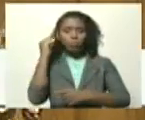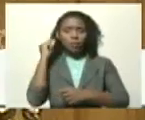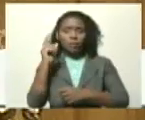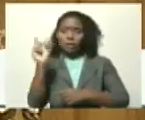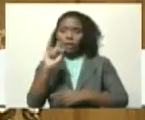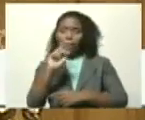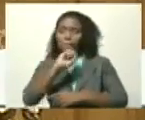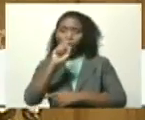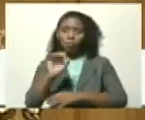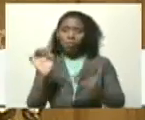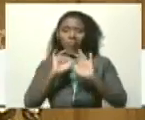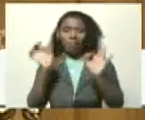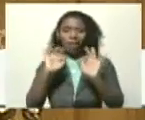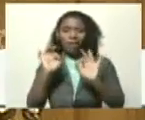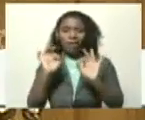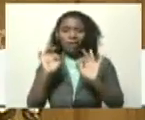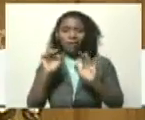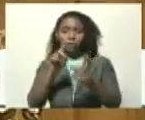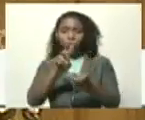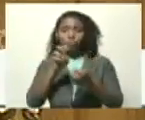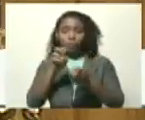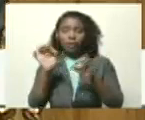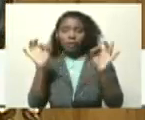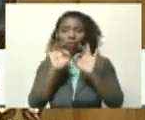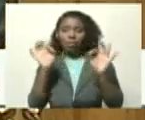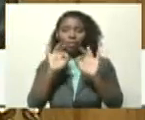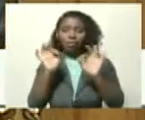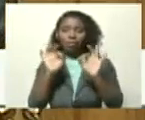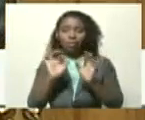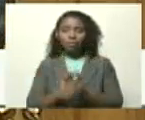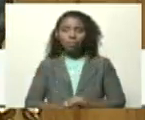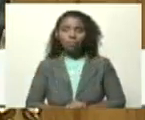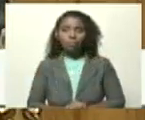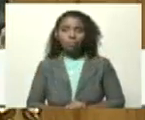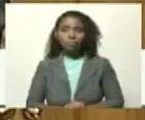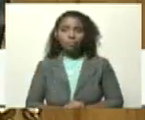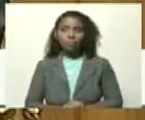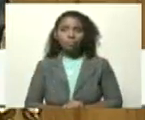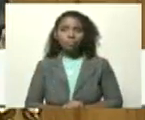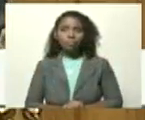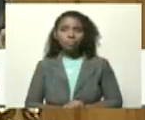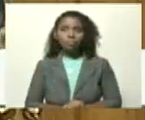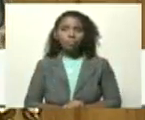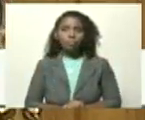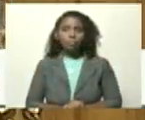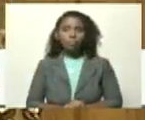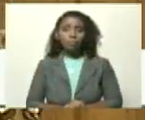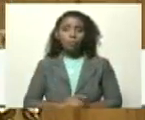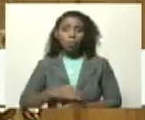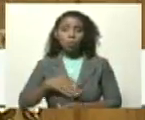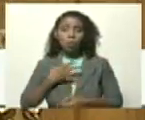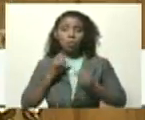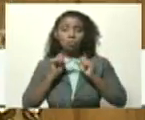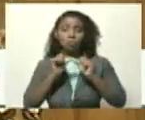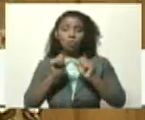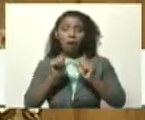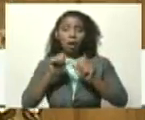preguntarle absolutamente nada y sin cobrarle absolutamente nada. Podría seguirme